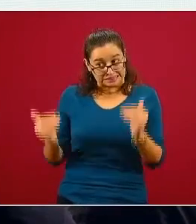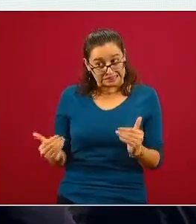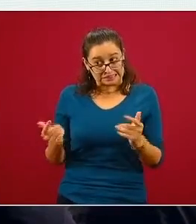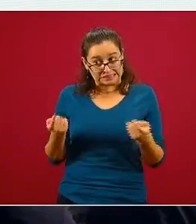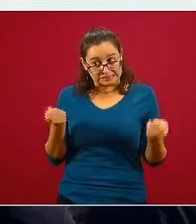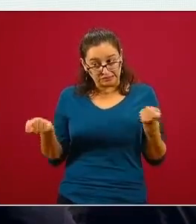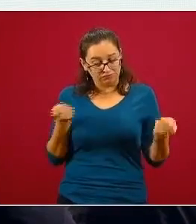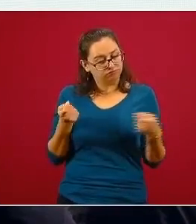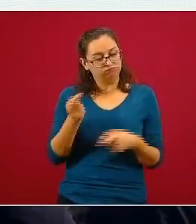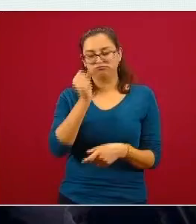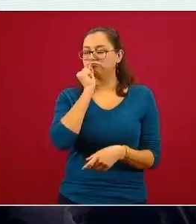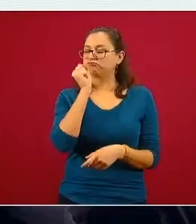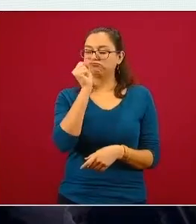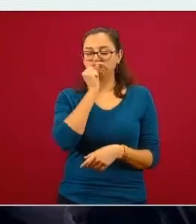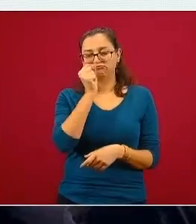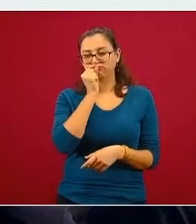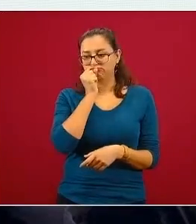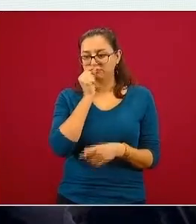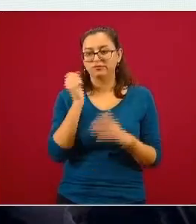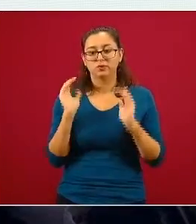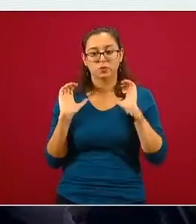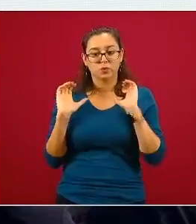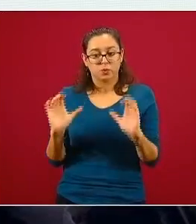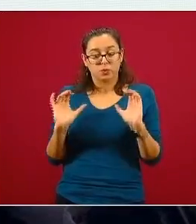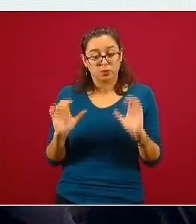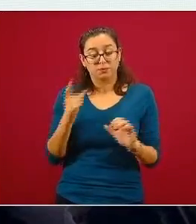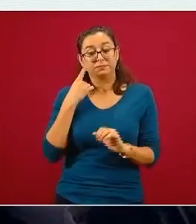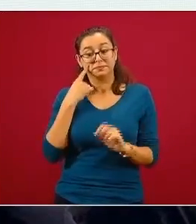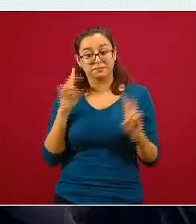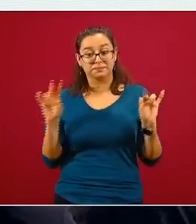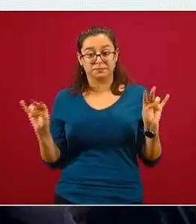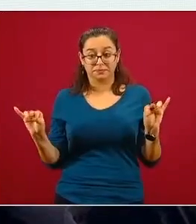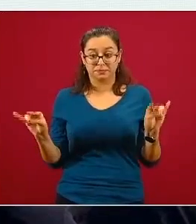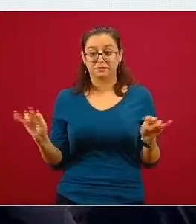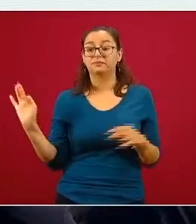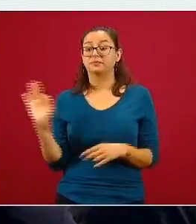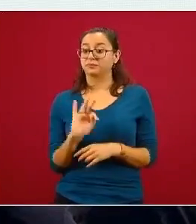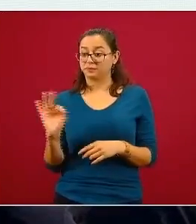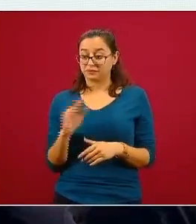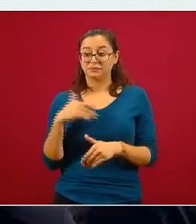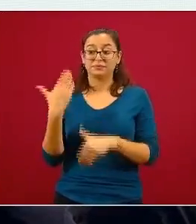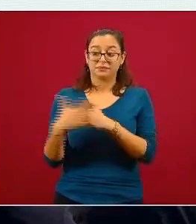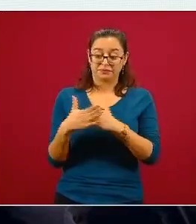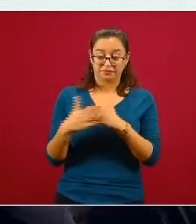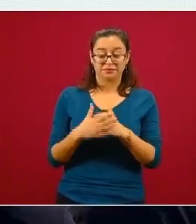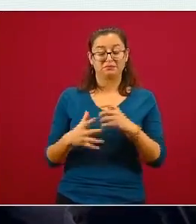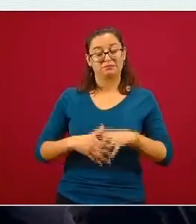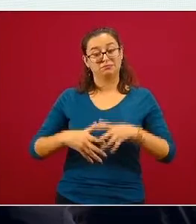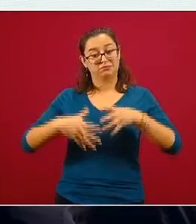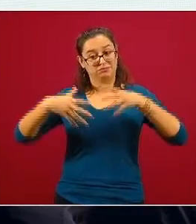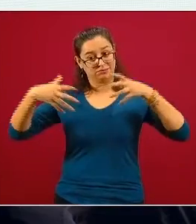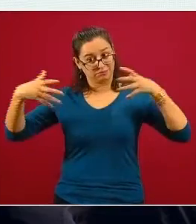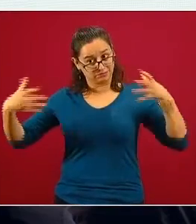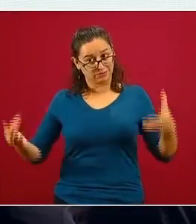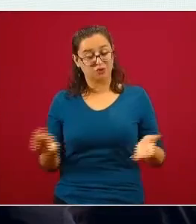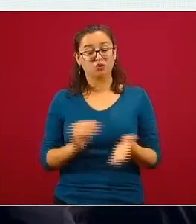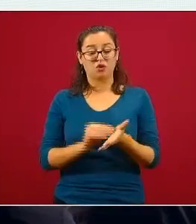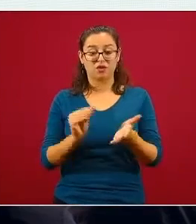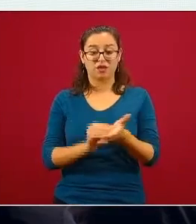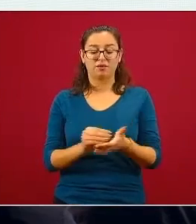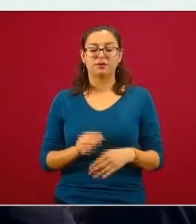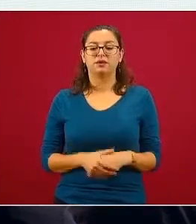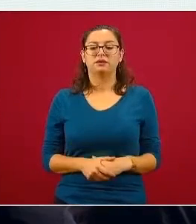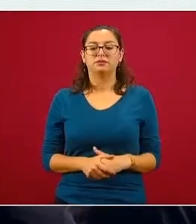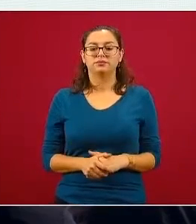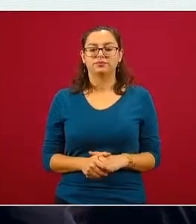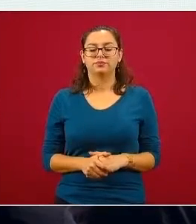de estarse controlando, así que mucho ojo aquí porque todavía pudiéramos continuar con un proceso de transmisión